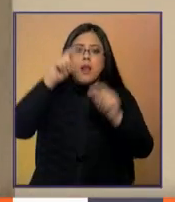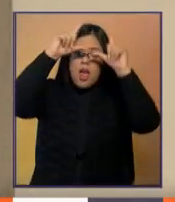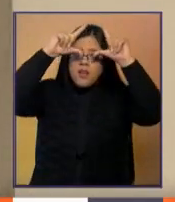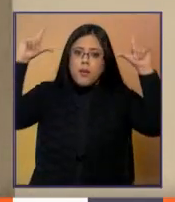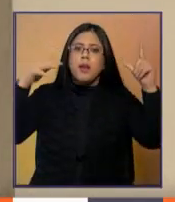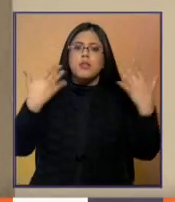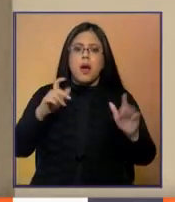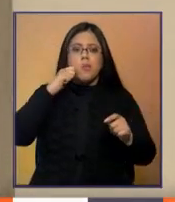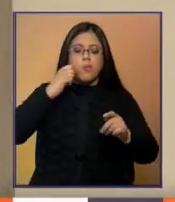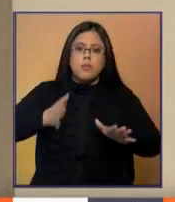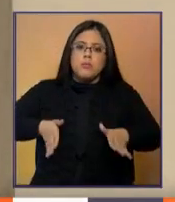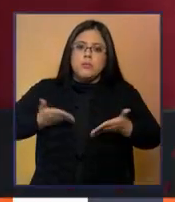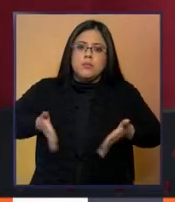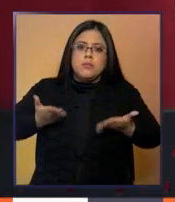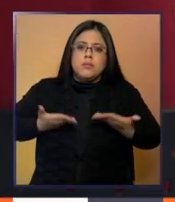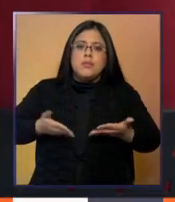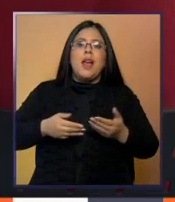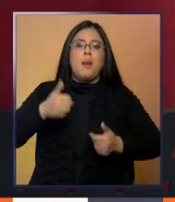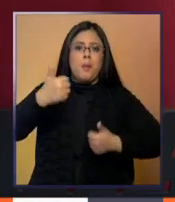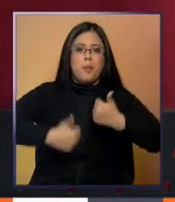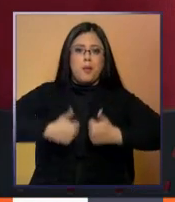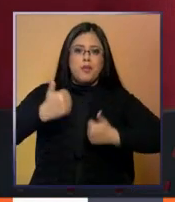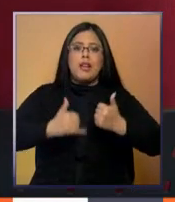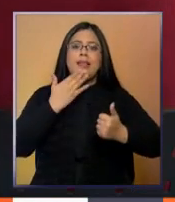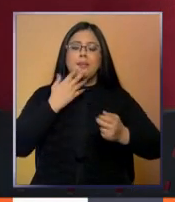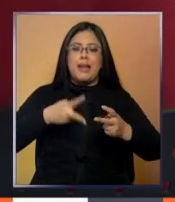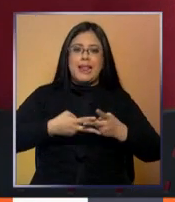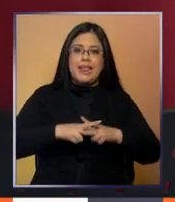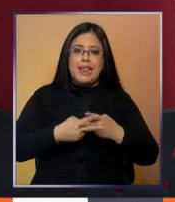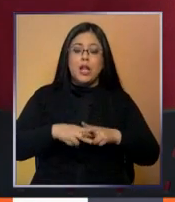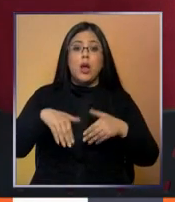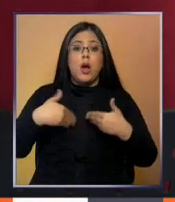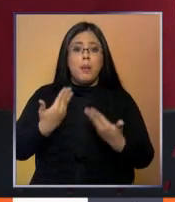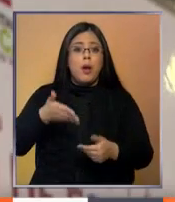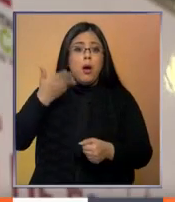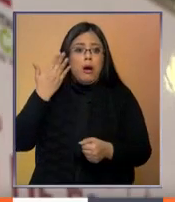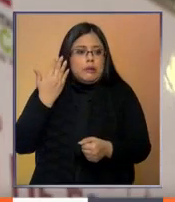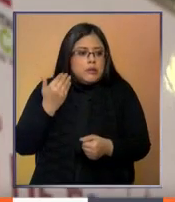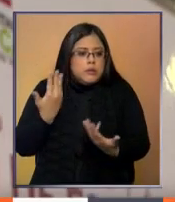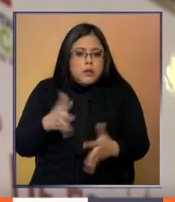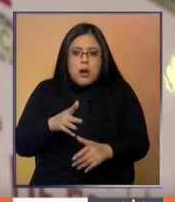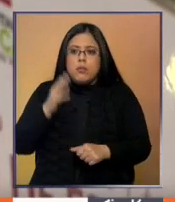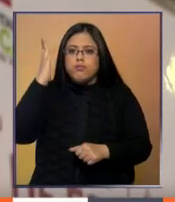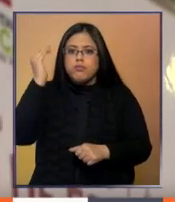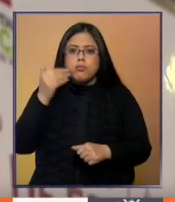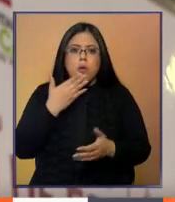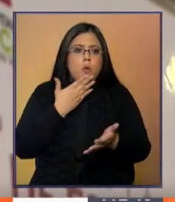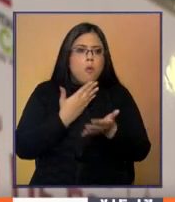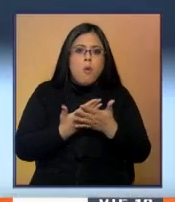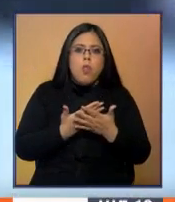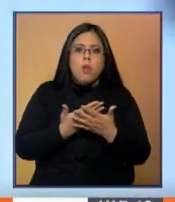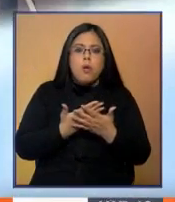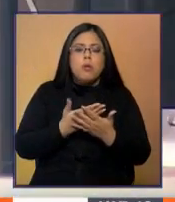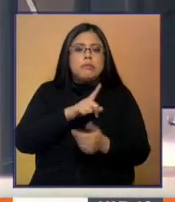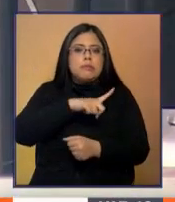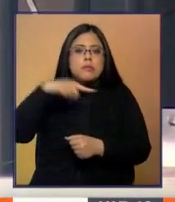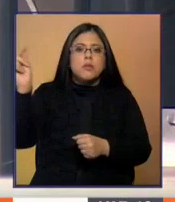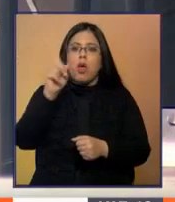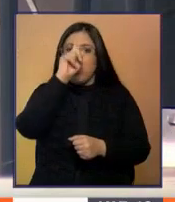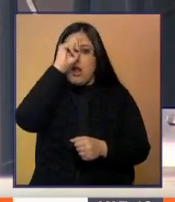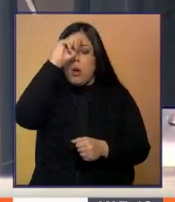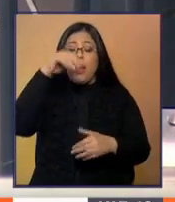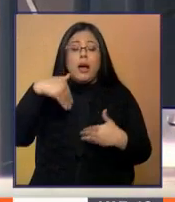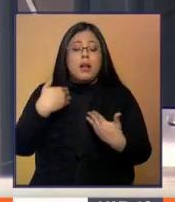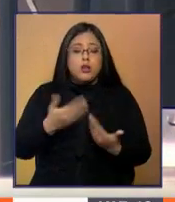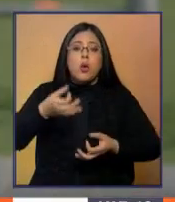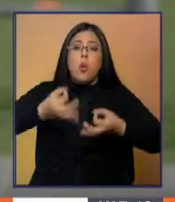los profesionales y técnicos, pero que en algún momento, no está claro cuándo, tendrá que dejar el hospital. Es la justicia